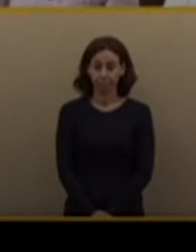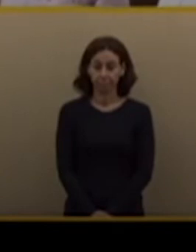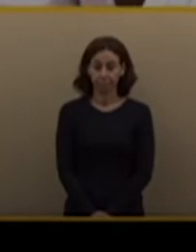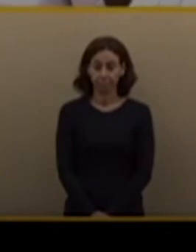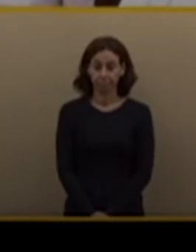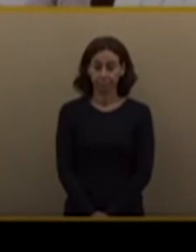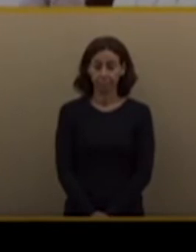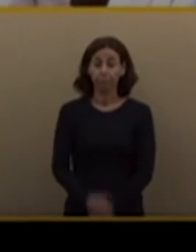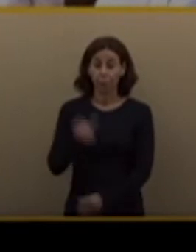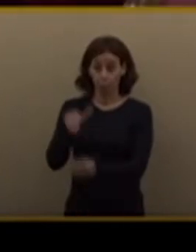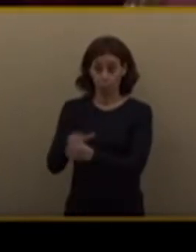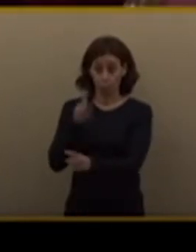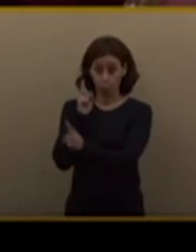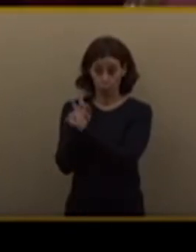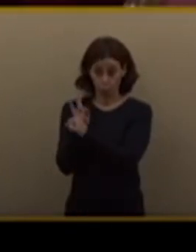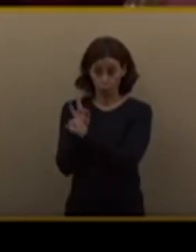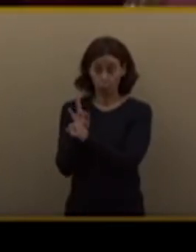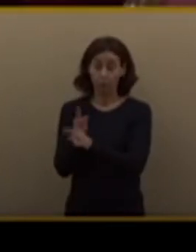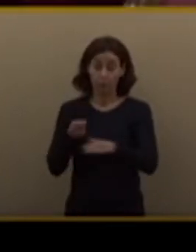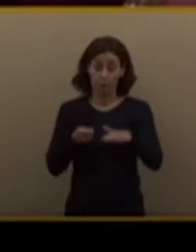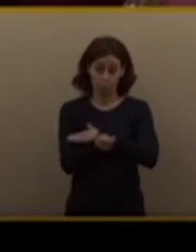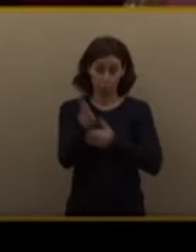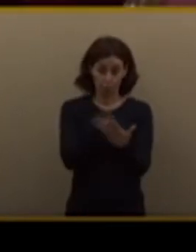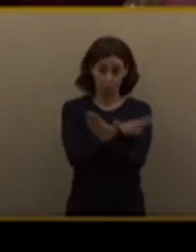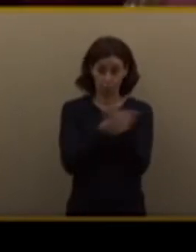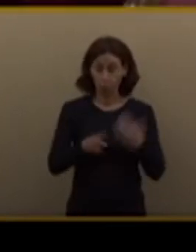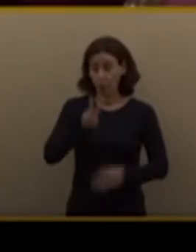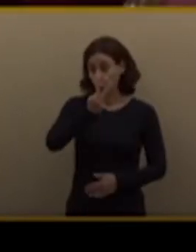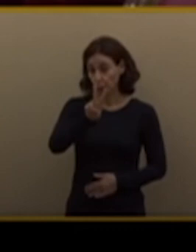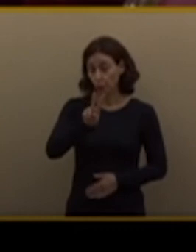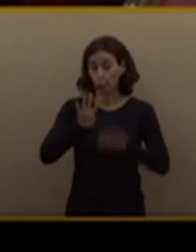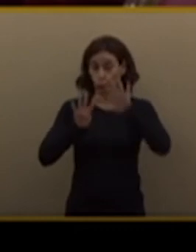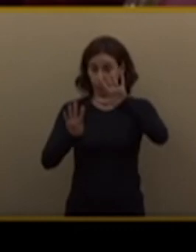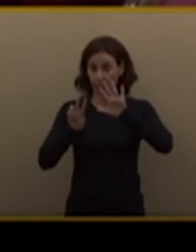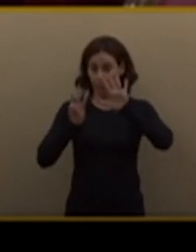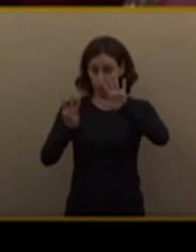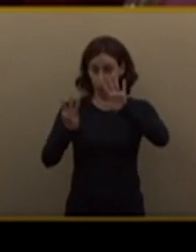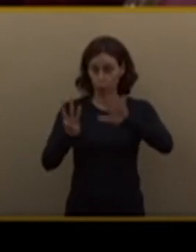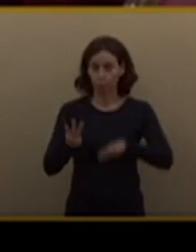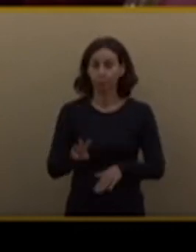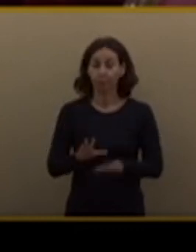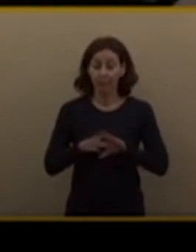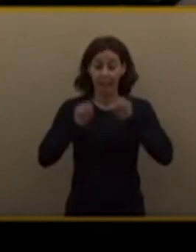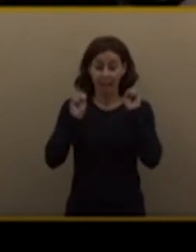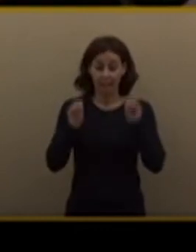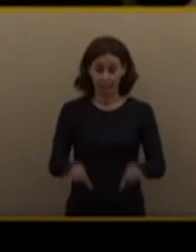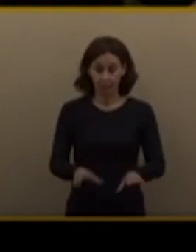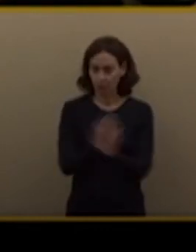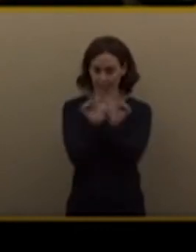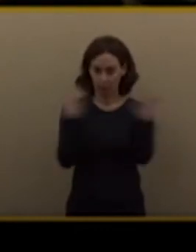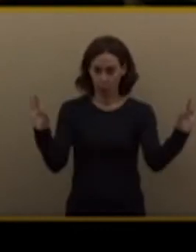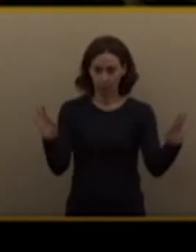Votos en contra de la moción de censura, 298. Abstenciones, ninguna.